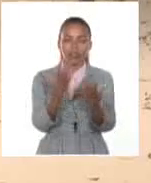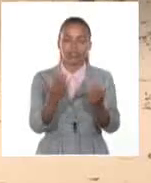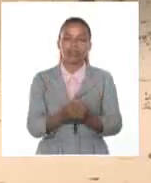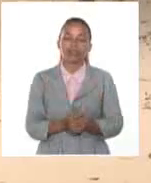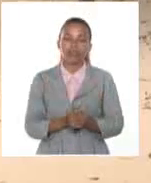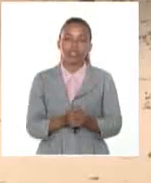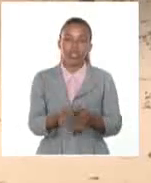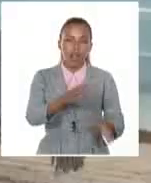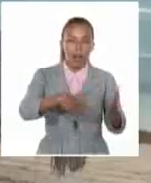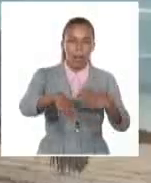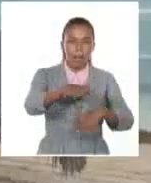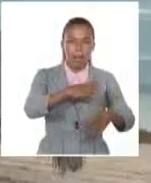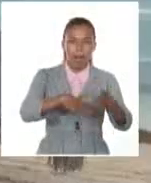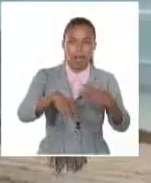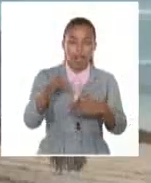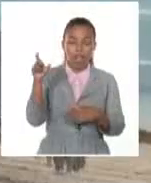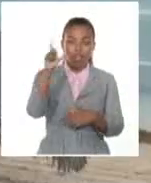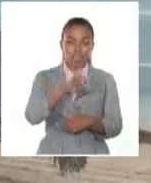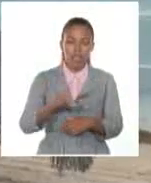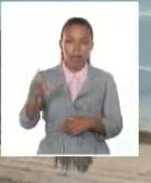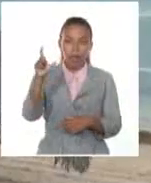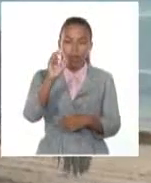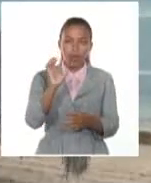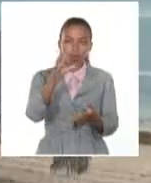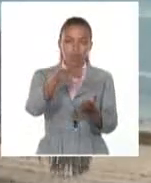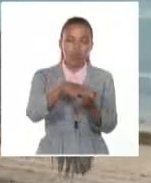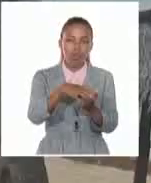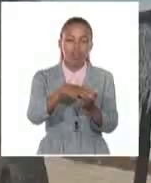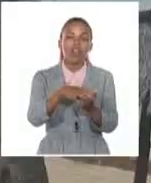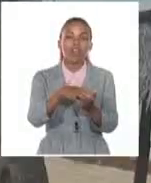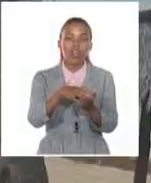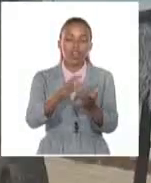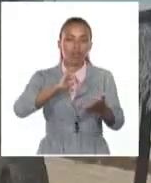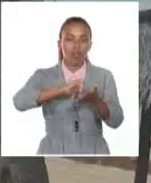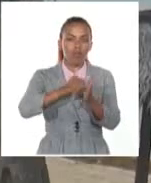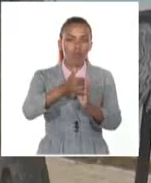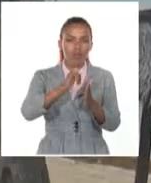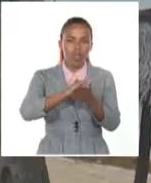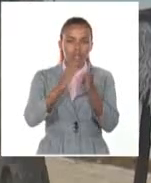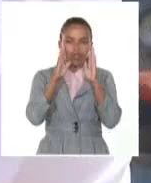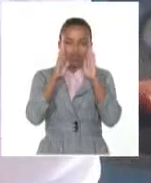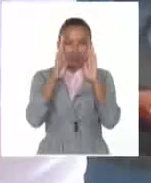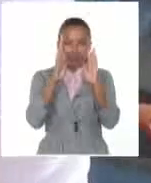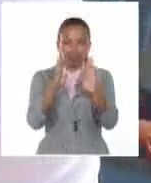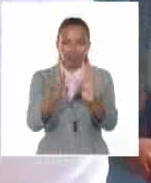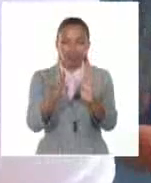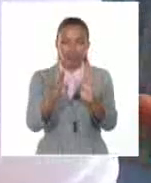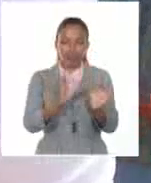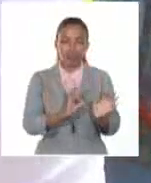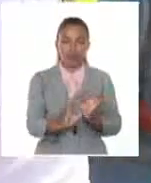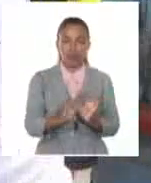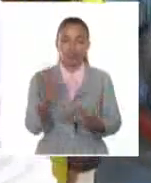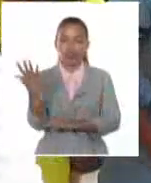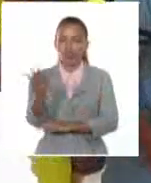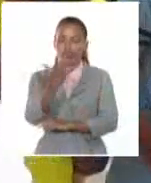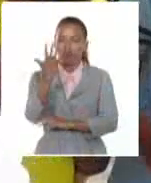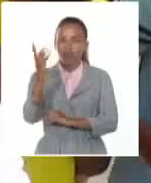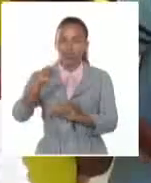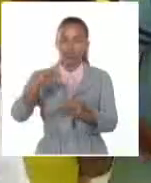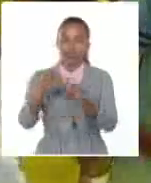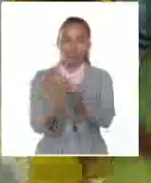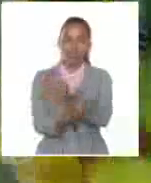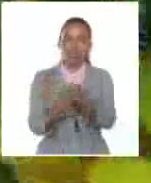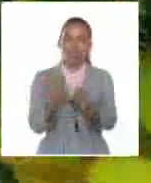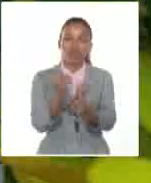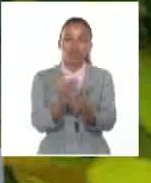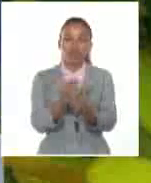norte de Camagüey, es uno de los sitios de intervención del proyecto para la implementación del protocolo de Nagoya y el uso sostenible de la